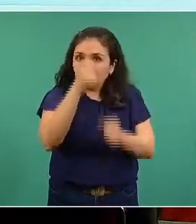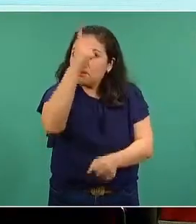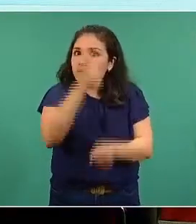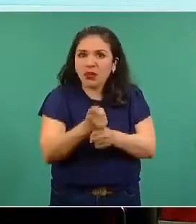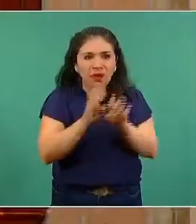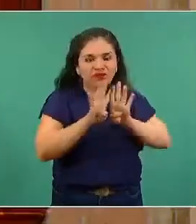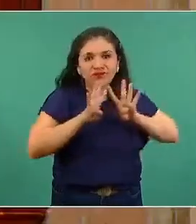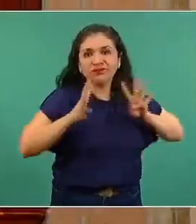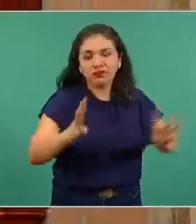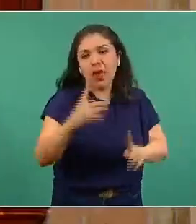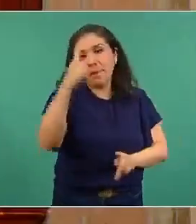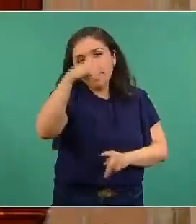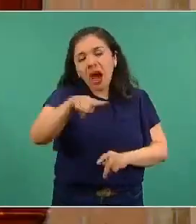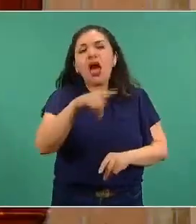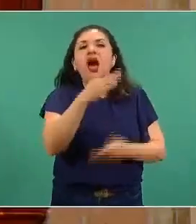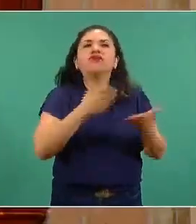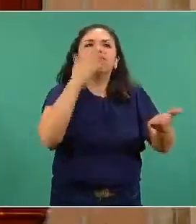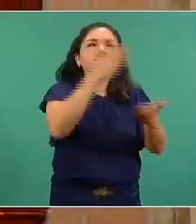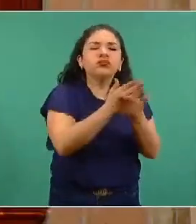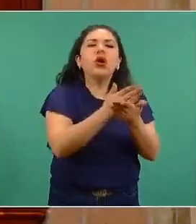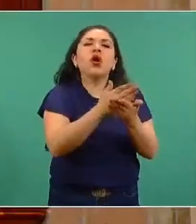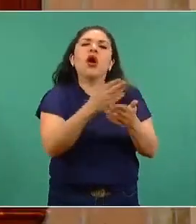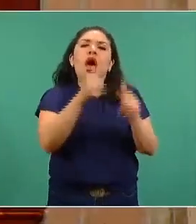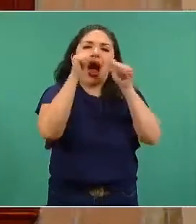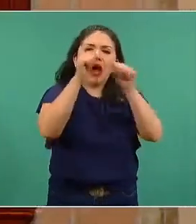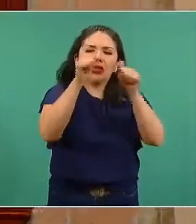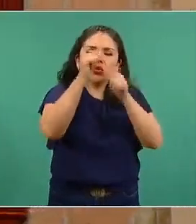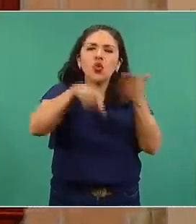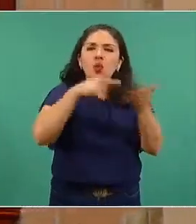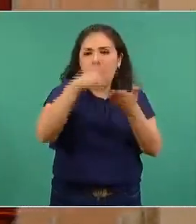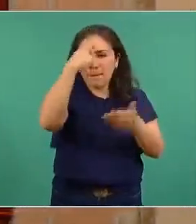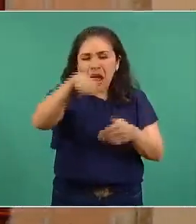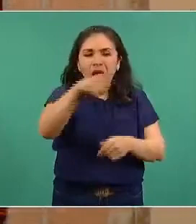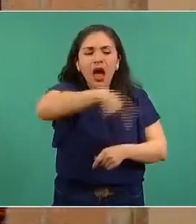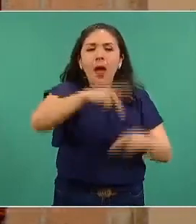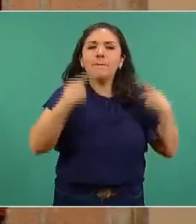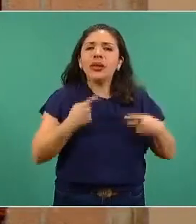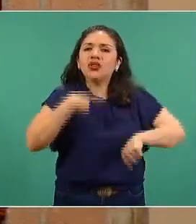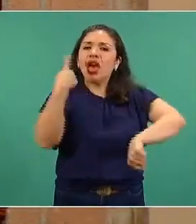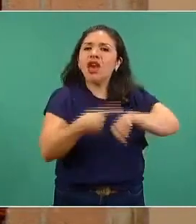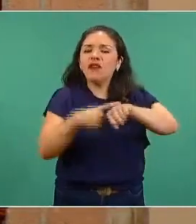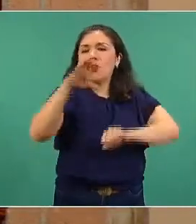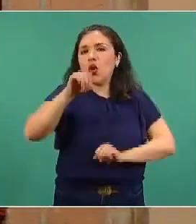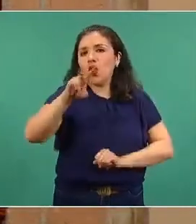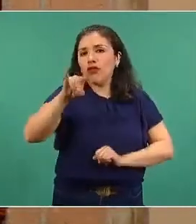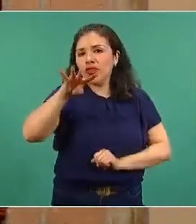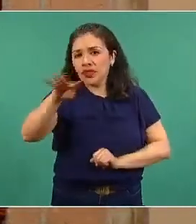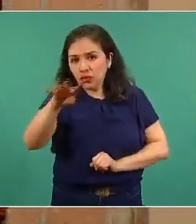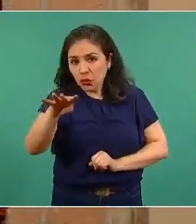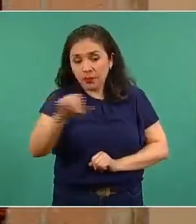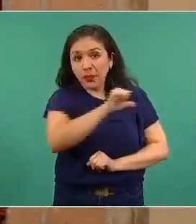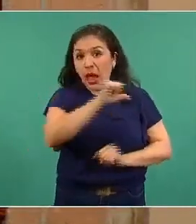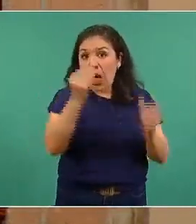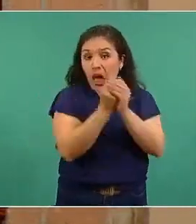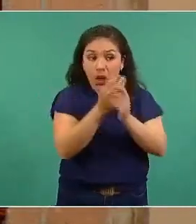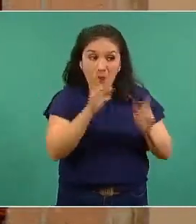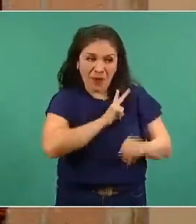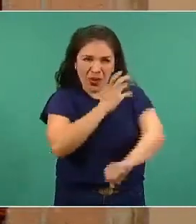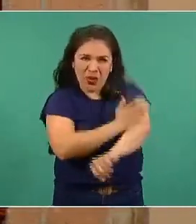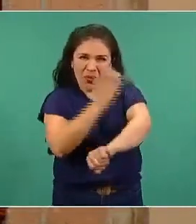primera línea a las unidades clínicas donde se atienden las personas con COVID-19. Estos